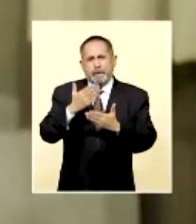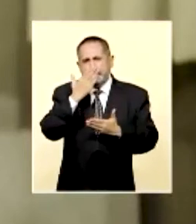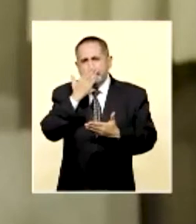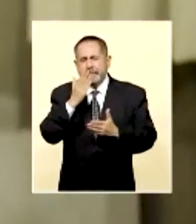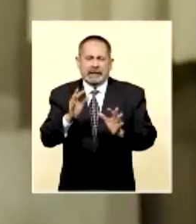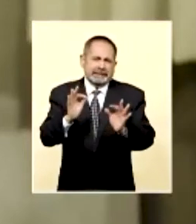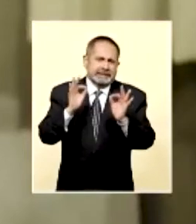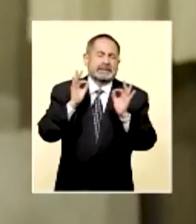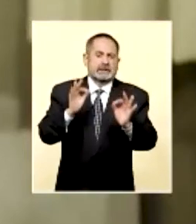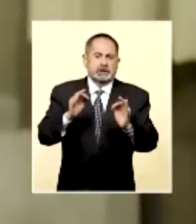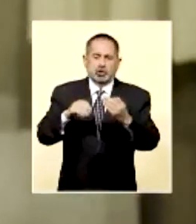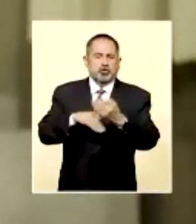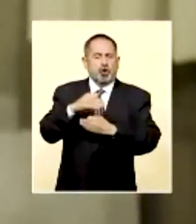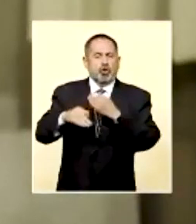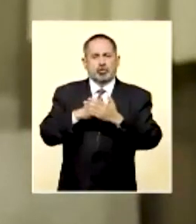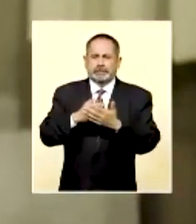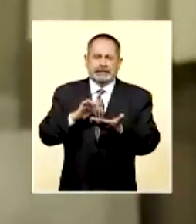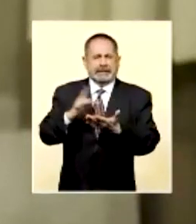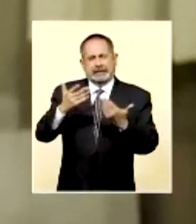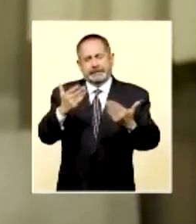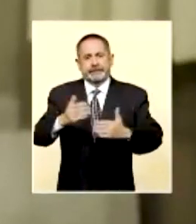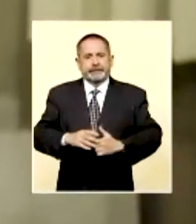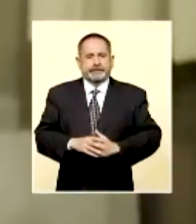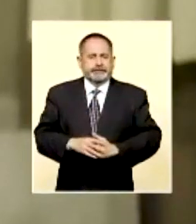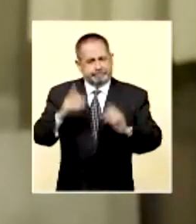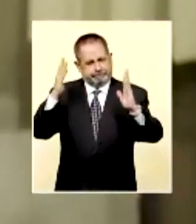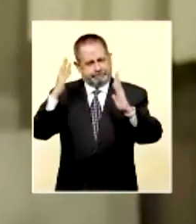excelente, excelentísimo, y todos nosotros debemos agradecer.